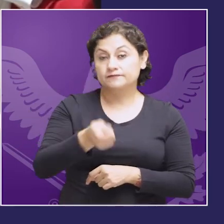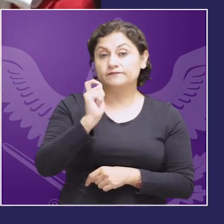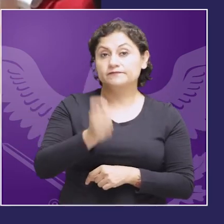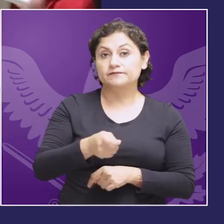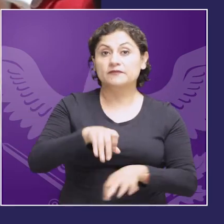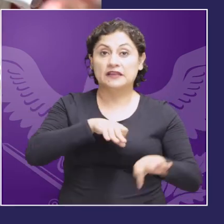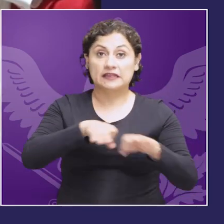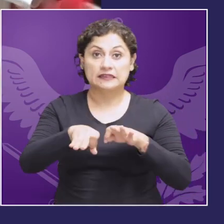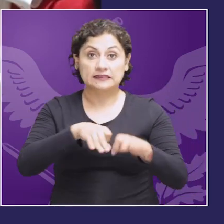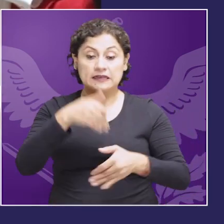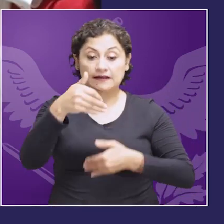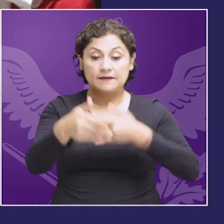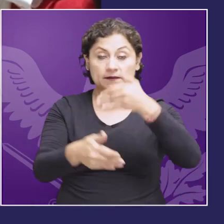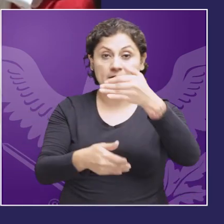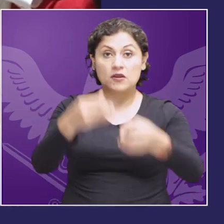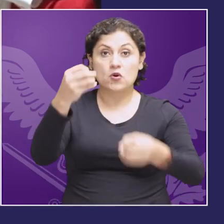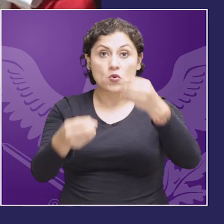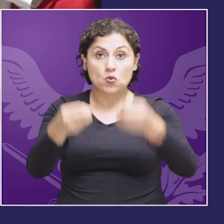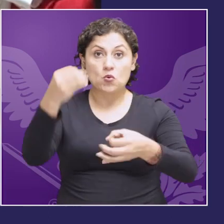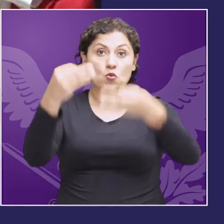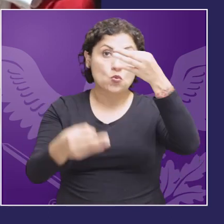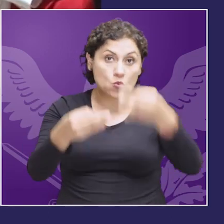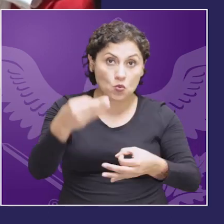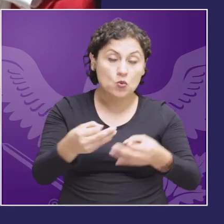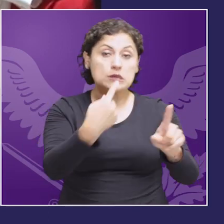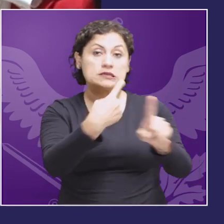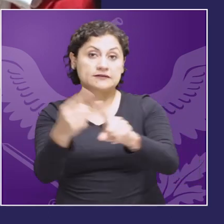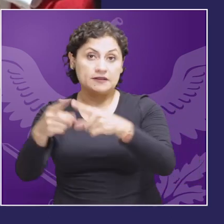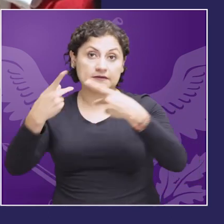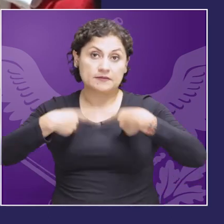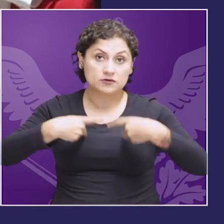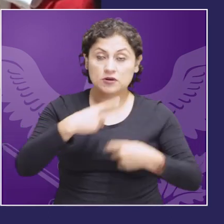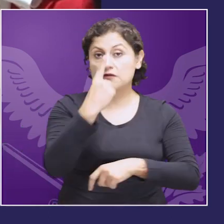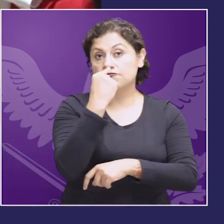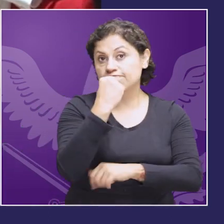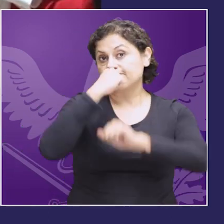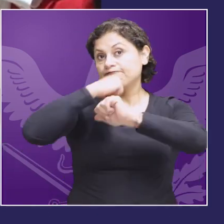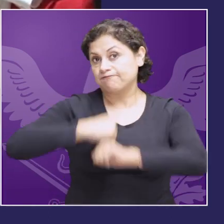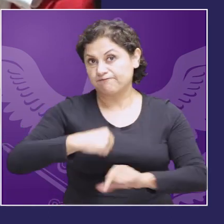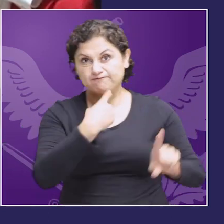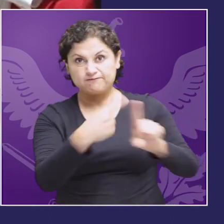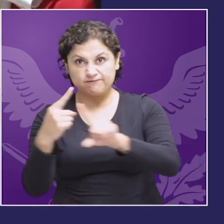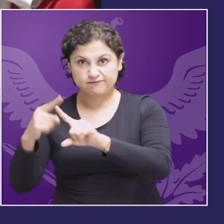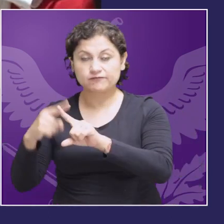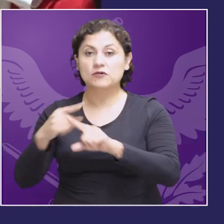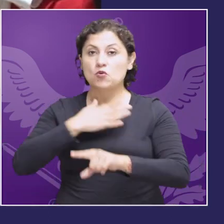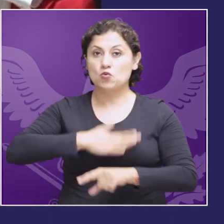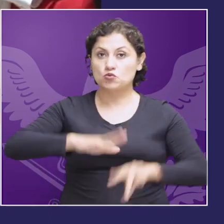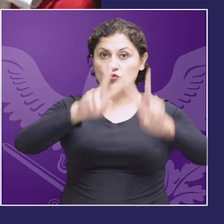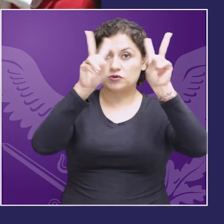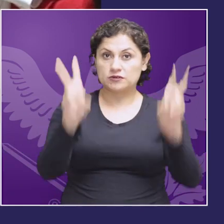con fiscales, con operadoras de justicia, parte de lo que hemos encontrado es que hay una gran dificultad